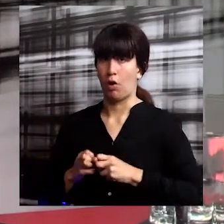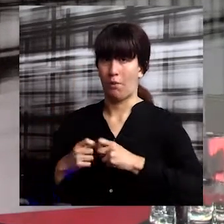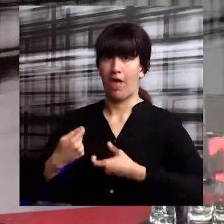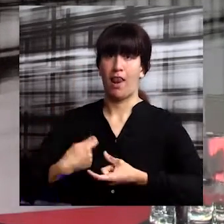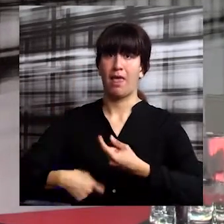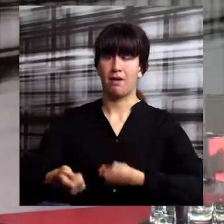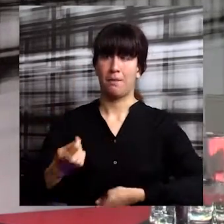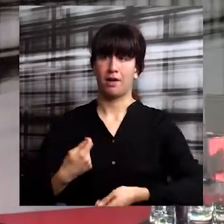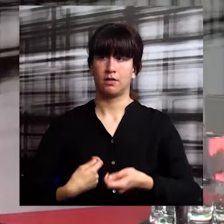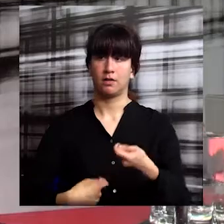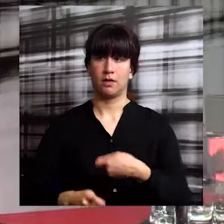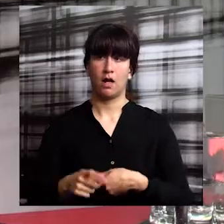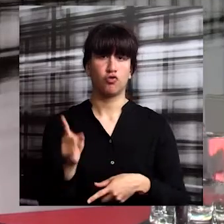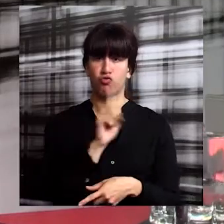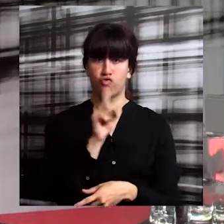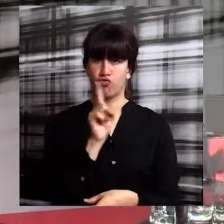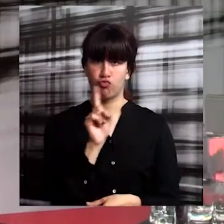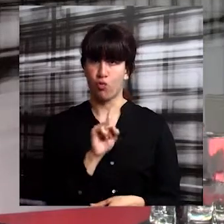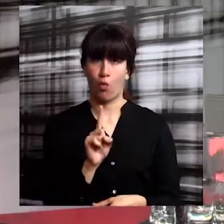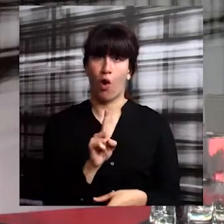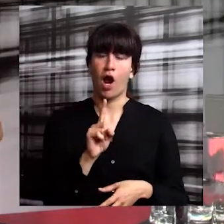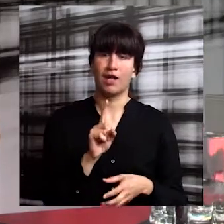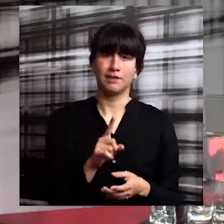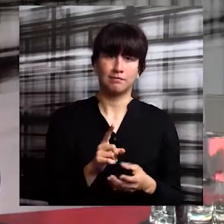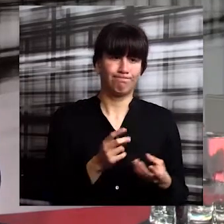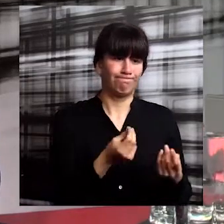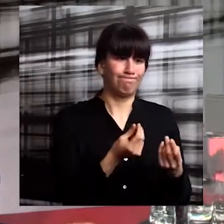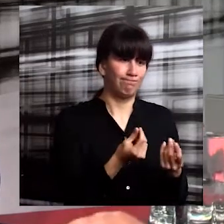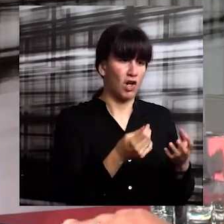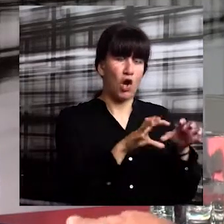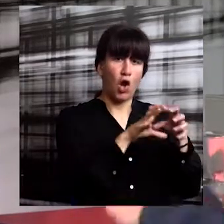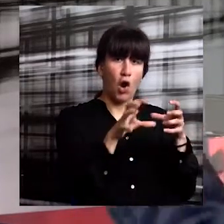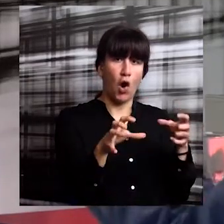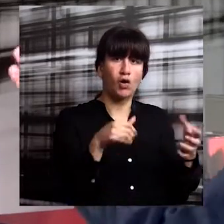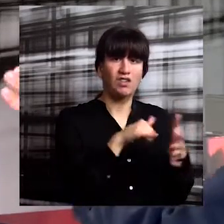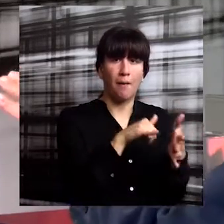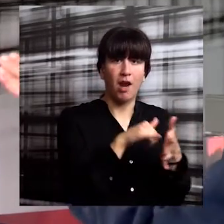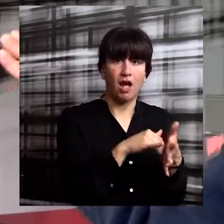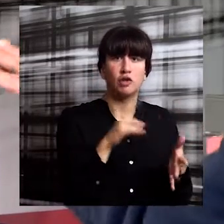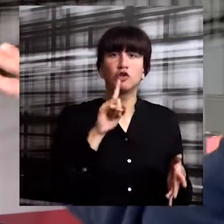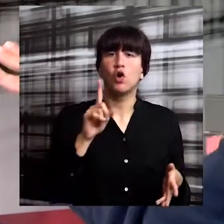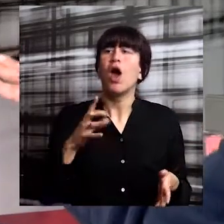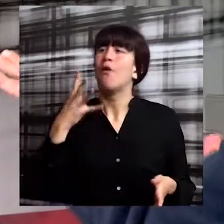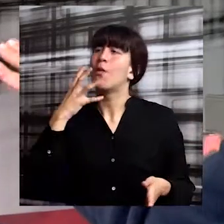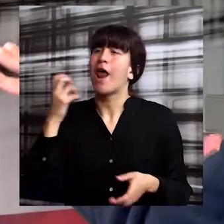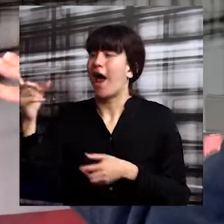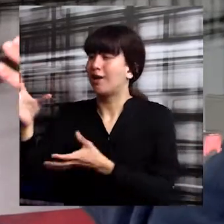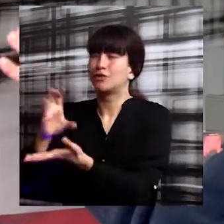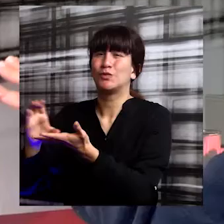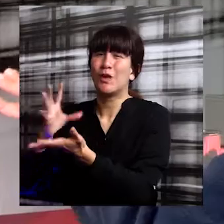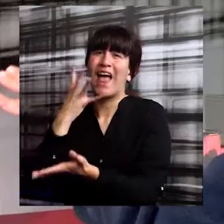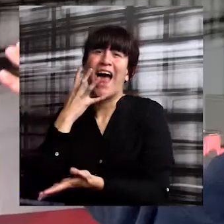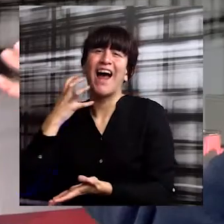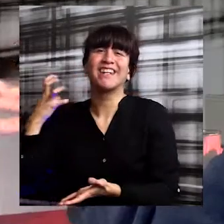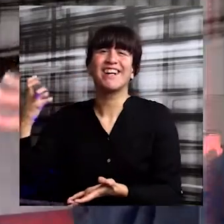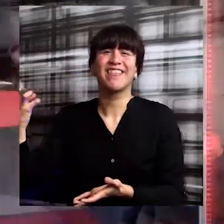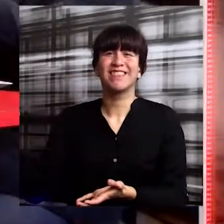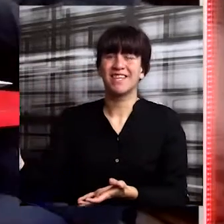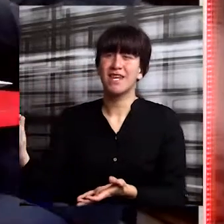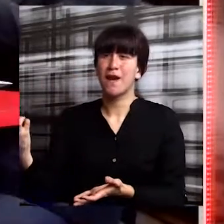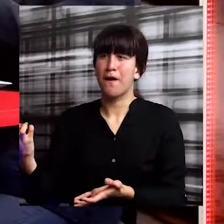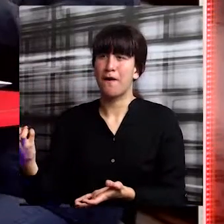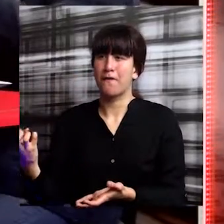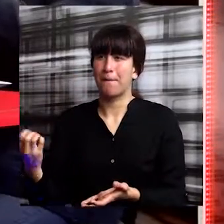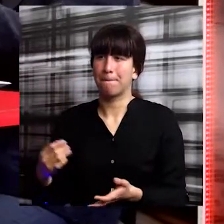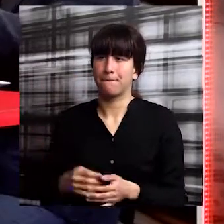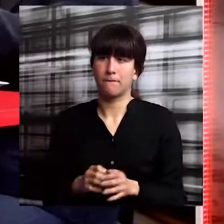sino es teniendo una ciudad atractiva. Una ciudad en que no tengamos un comercio ambulante desatado. Ya quiero entrar a eso, pero antes le quiero preguntar